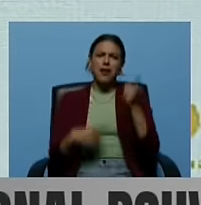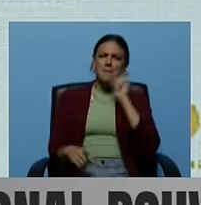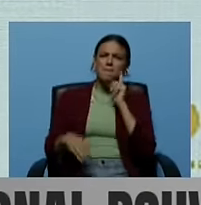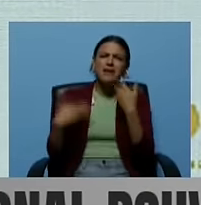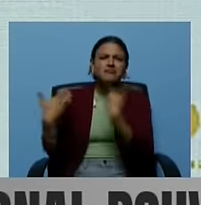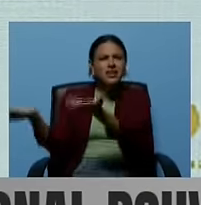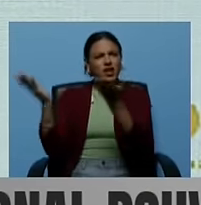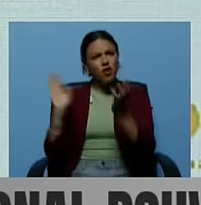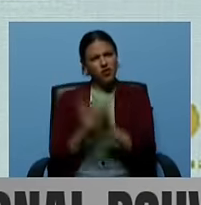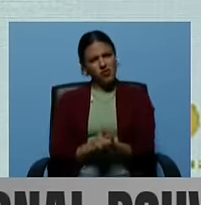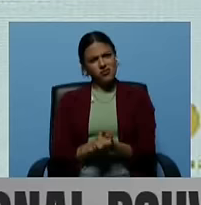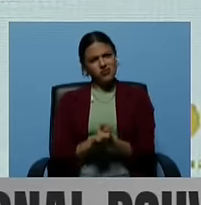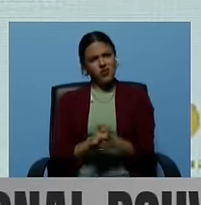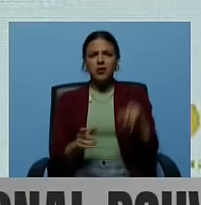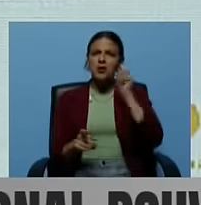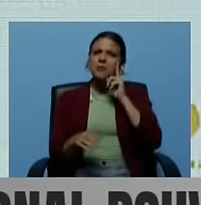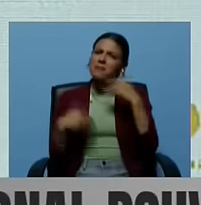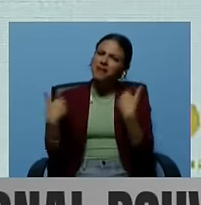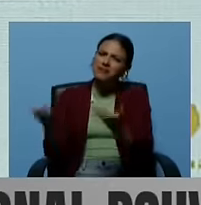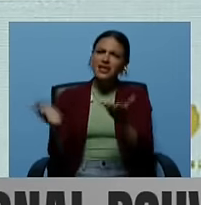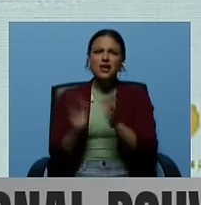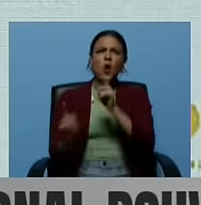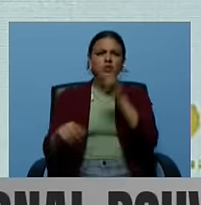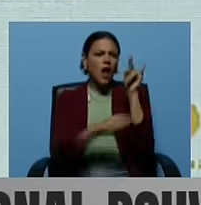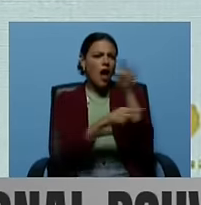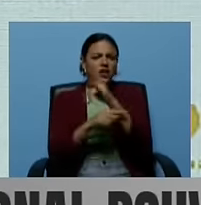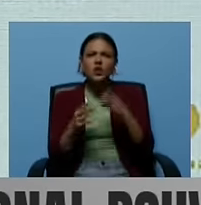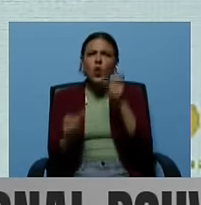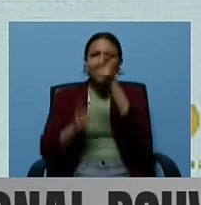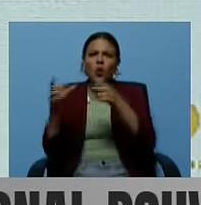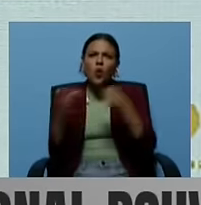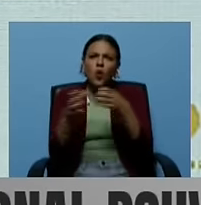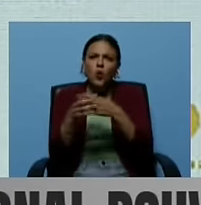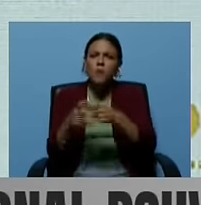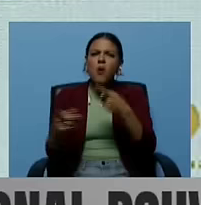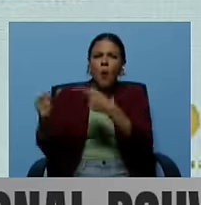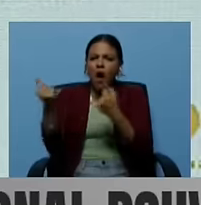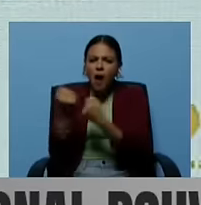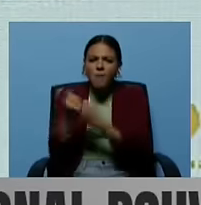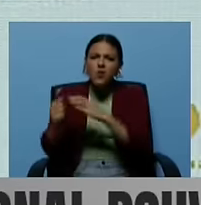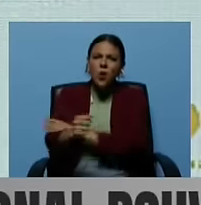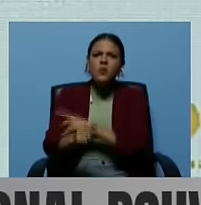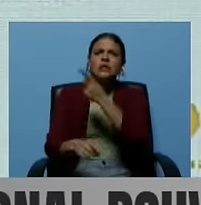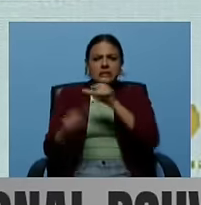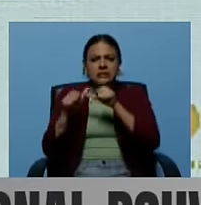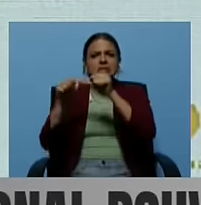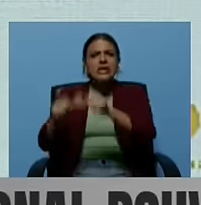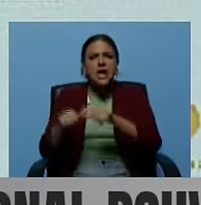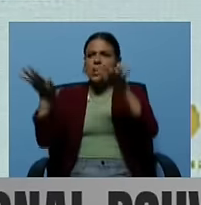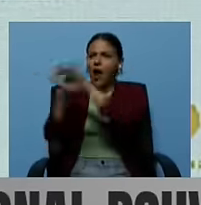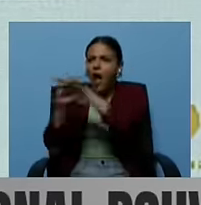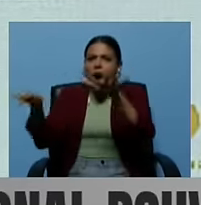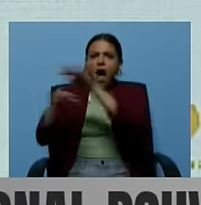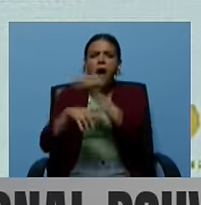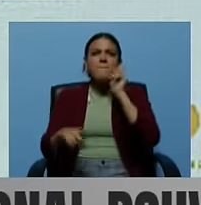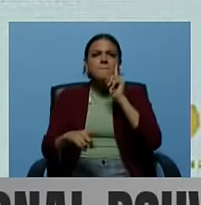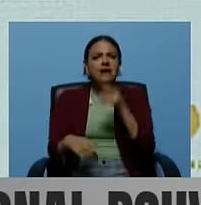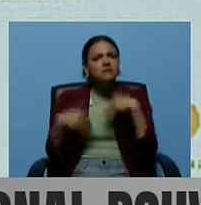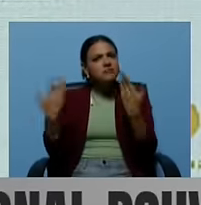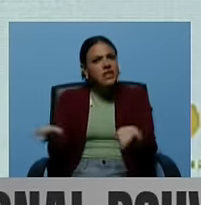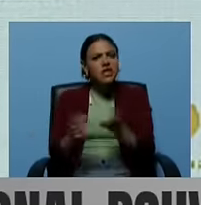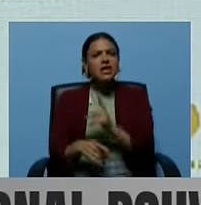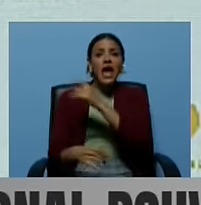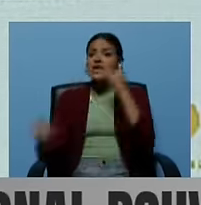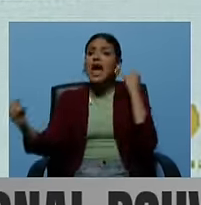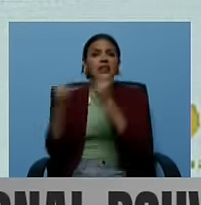sean mentirosos. Trata de engañar a su propia gente. Todavía siguen engañando a su propia gente. Y yo creo que hasta el final